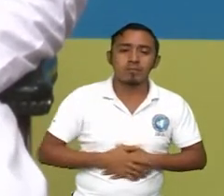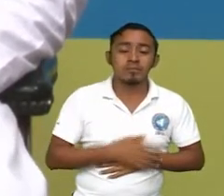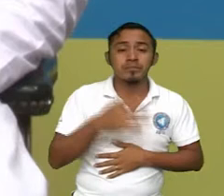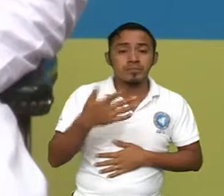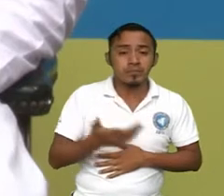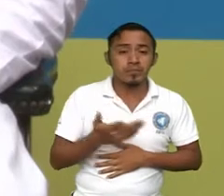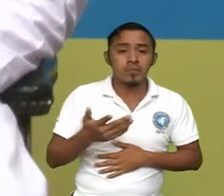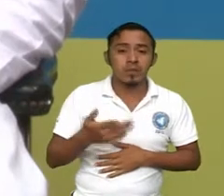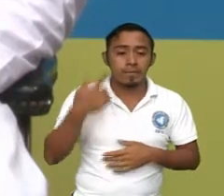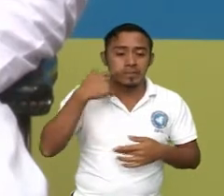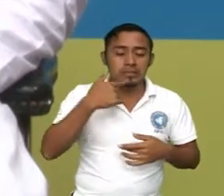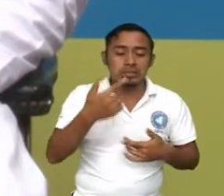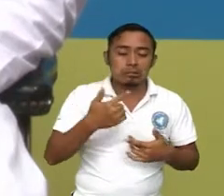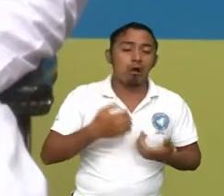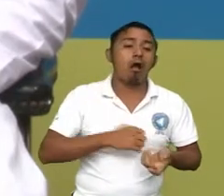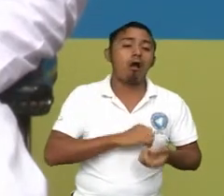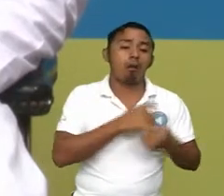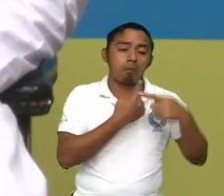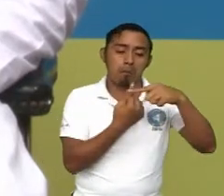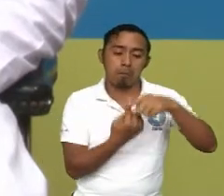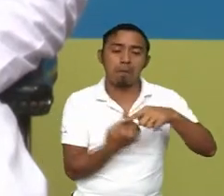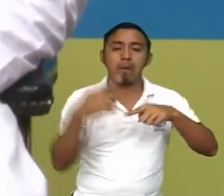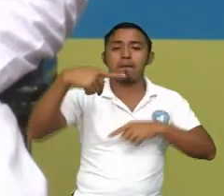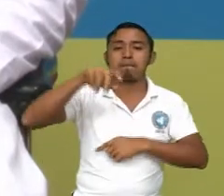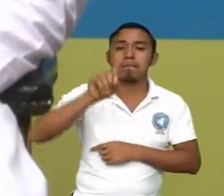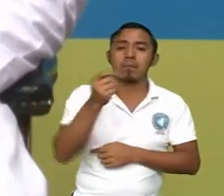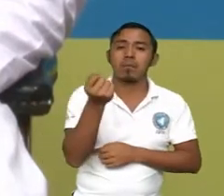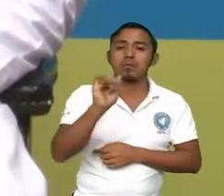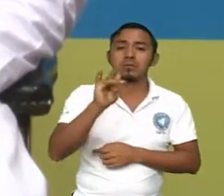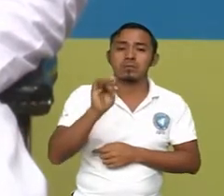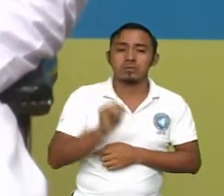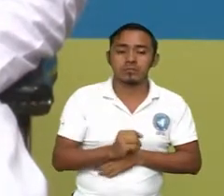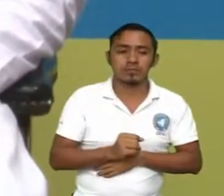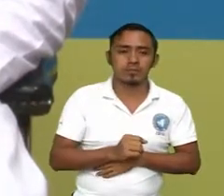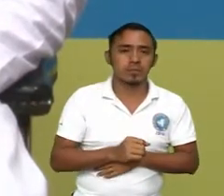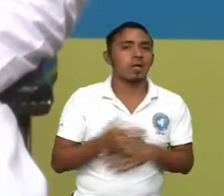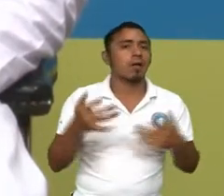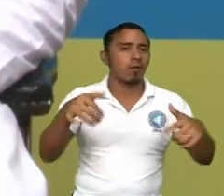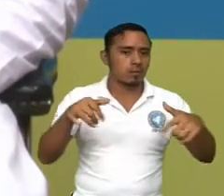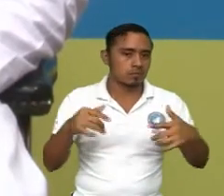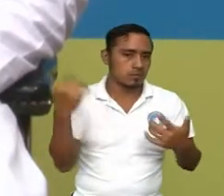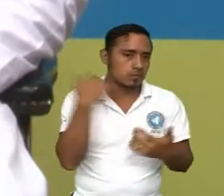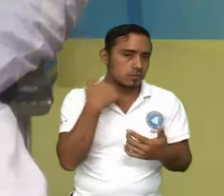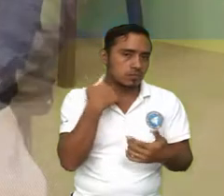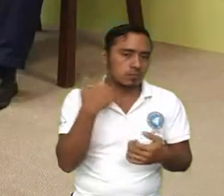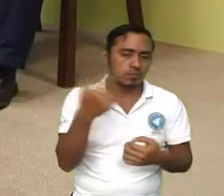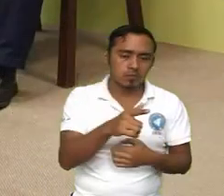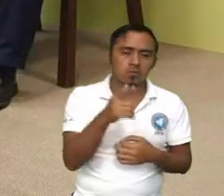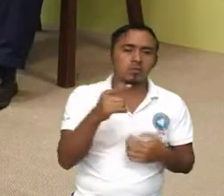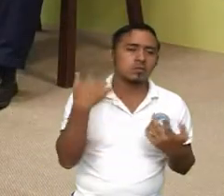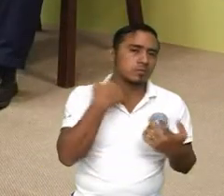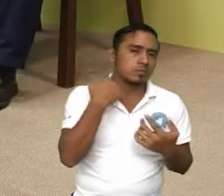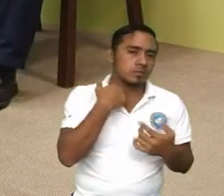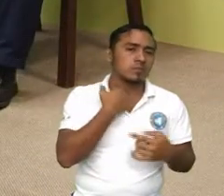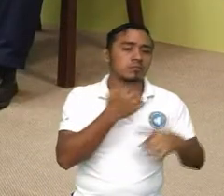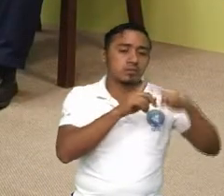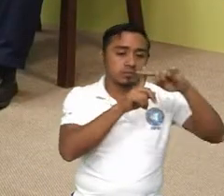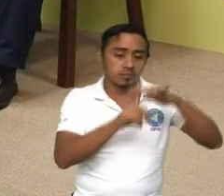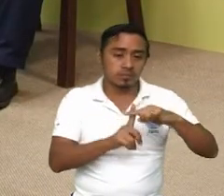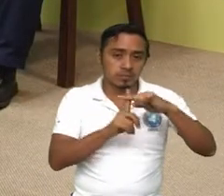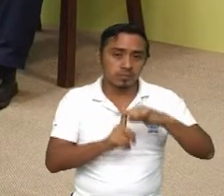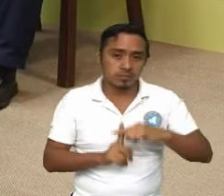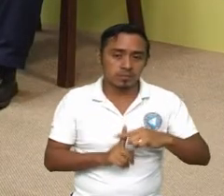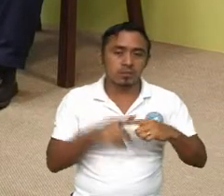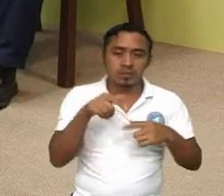te sale positivo obviamente no todo examen verdad de factor reumatoideo positivo quiere